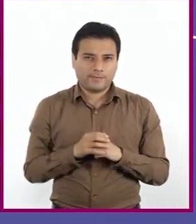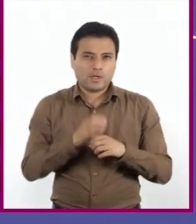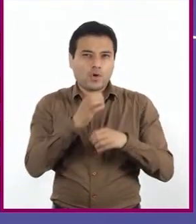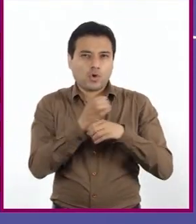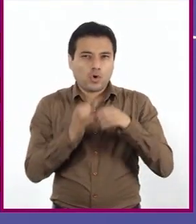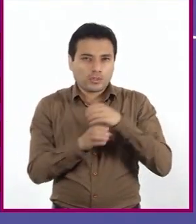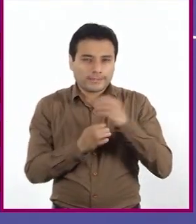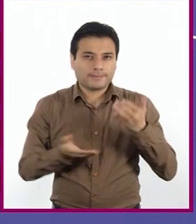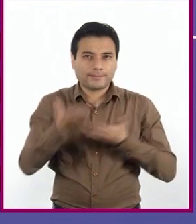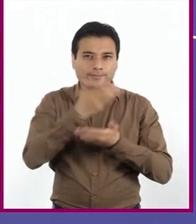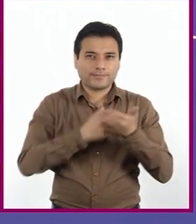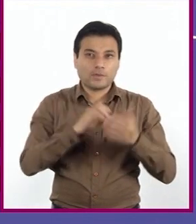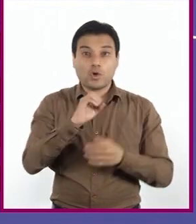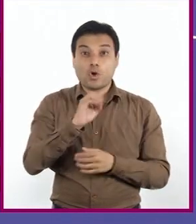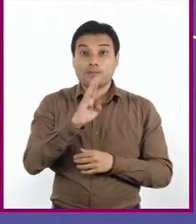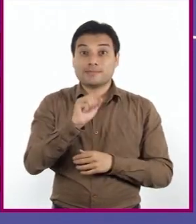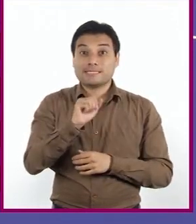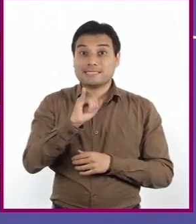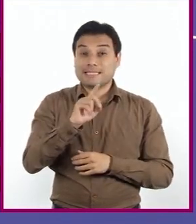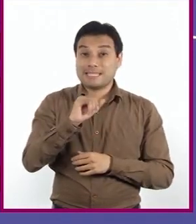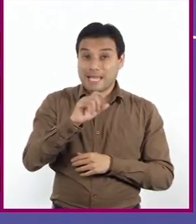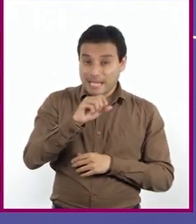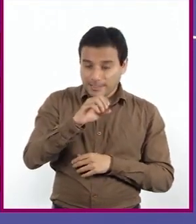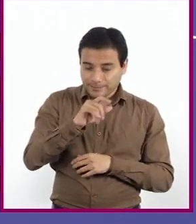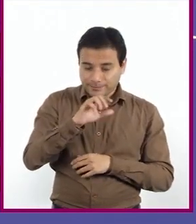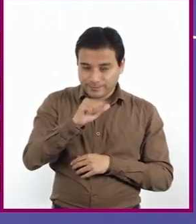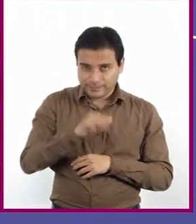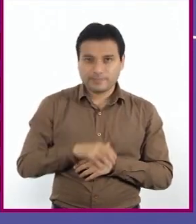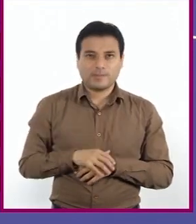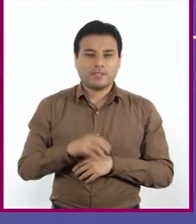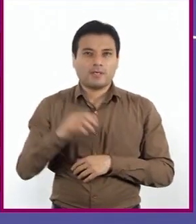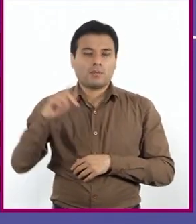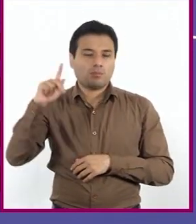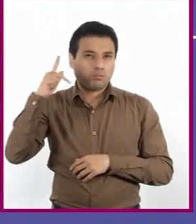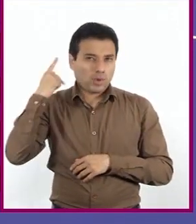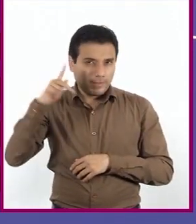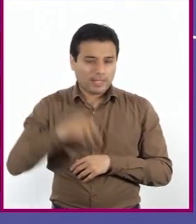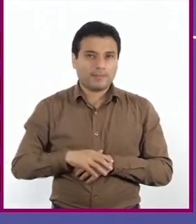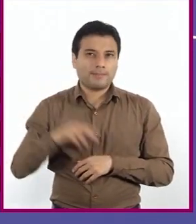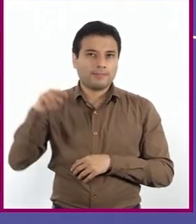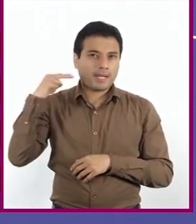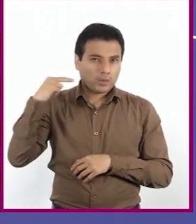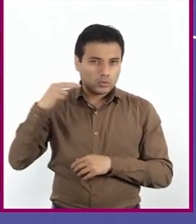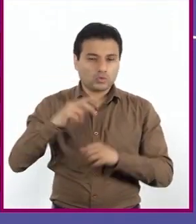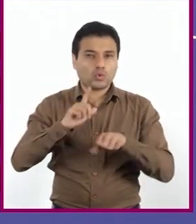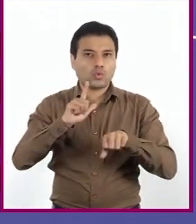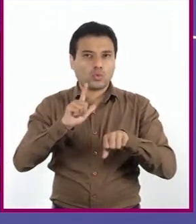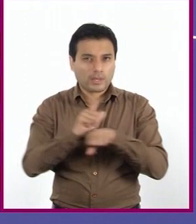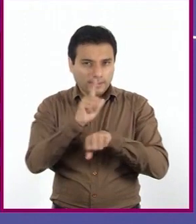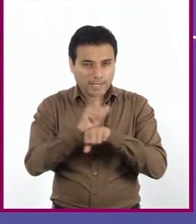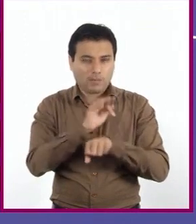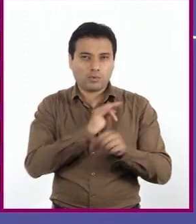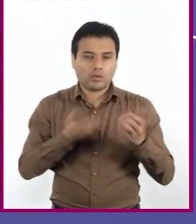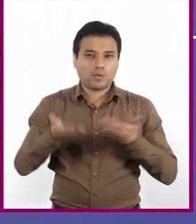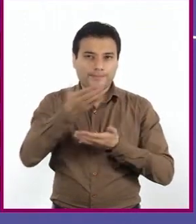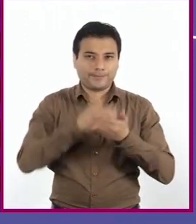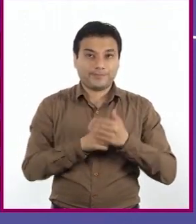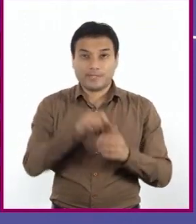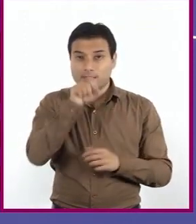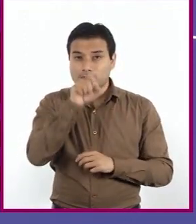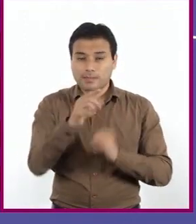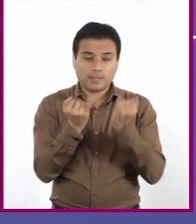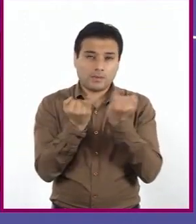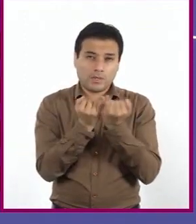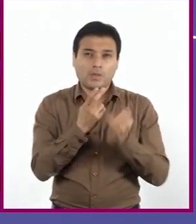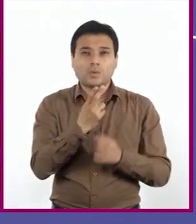obsidiana alcanzó zonas de Puebla, Michoacán, Veracruz y Guatemala, así como el uso de la